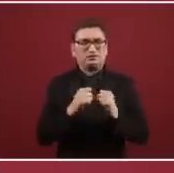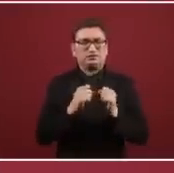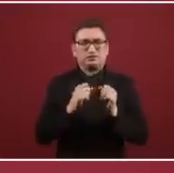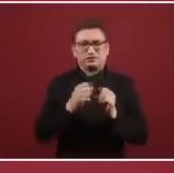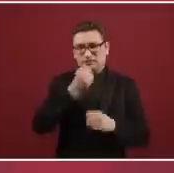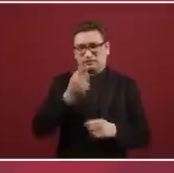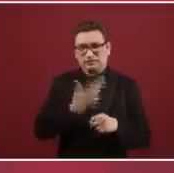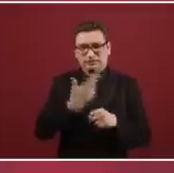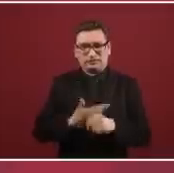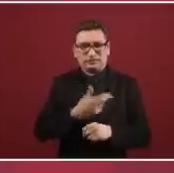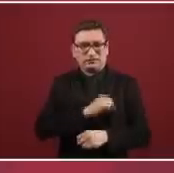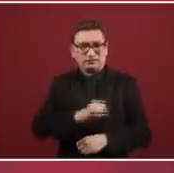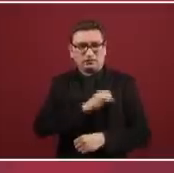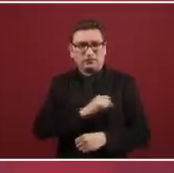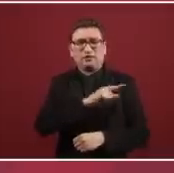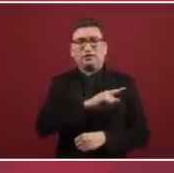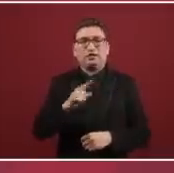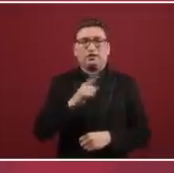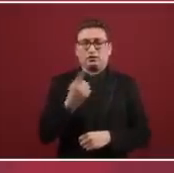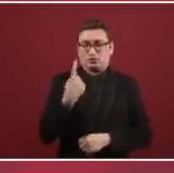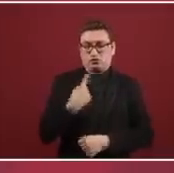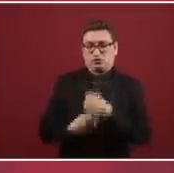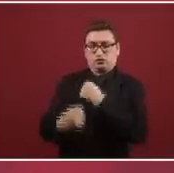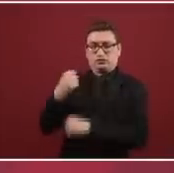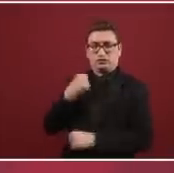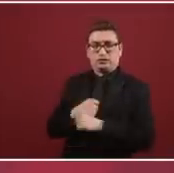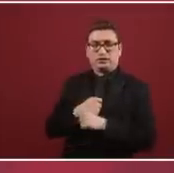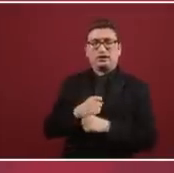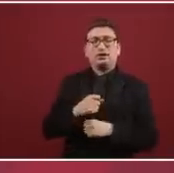compraron el año pasado